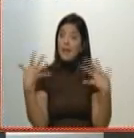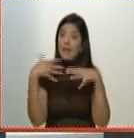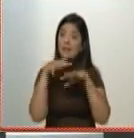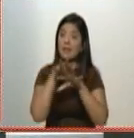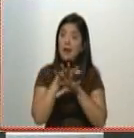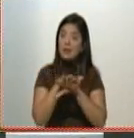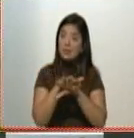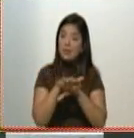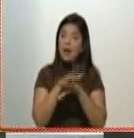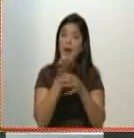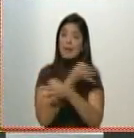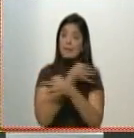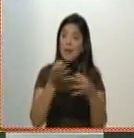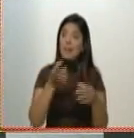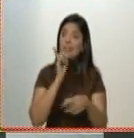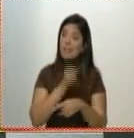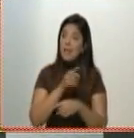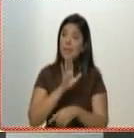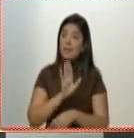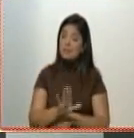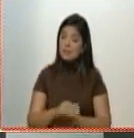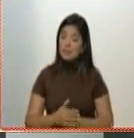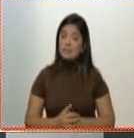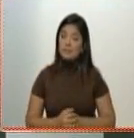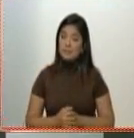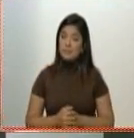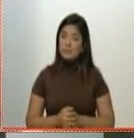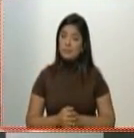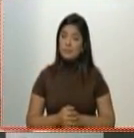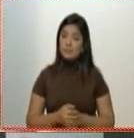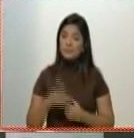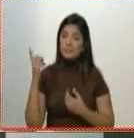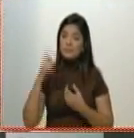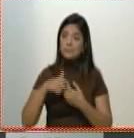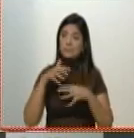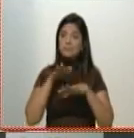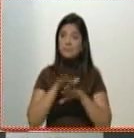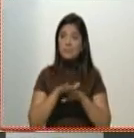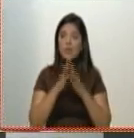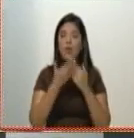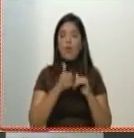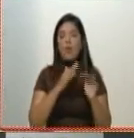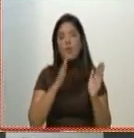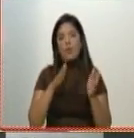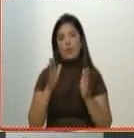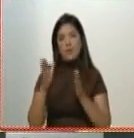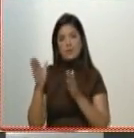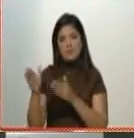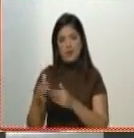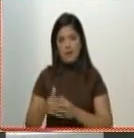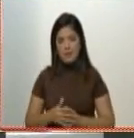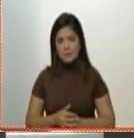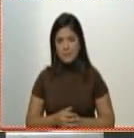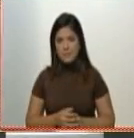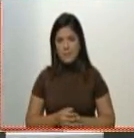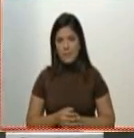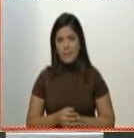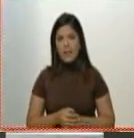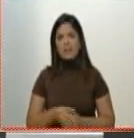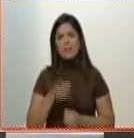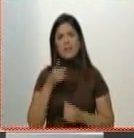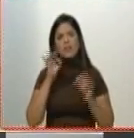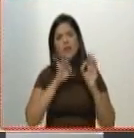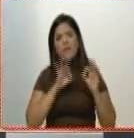a la excelencia tenemos que ir, ¿no? De la masificación organizada, ¿no? Y además con una